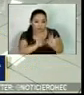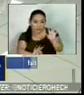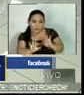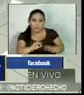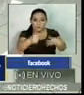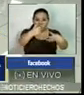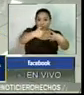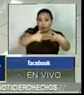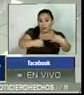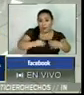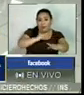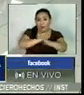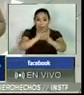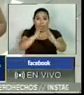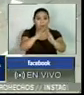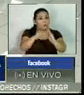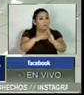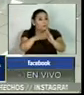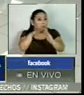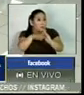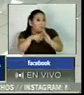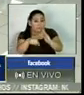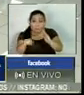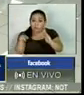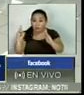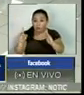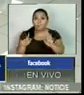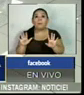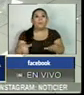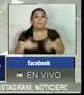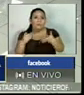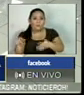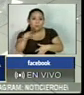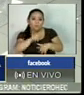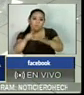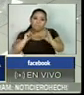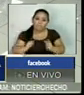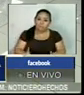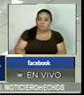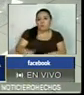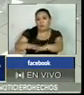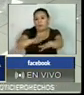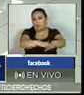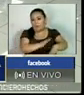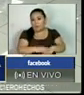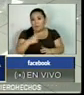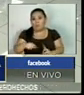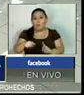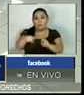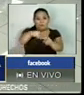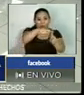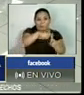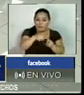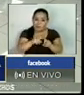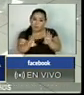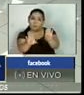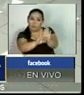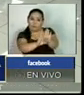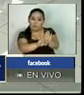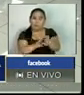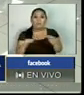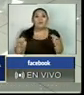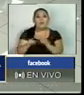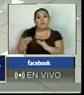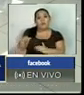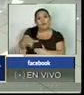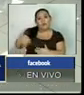de restricción como el no salir de sus hogares. Es por ello que las autoridades han recalcado que los cemeterios estarán cerrados y por supuesto que los